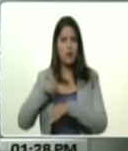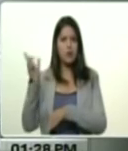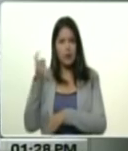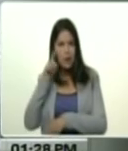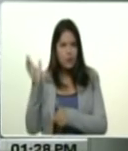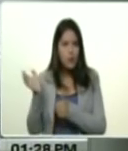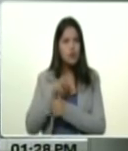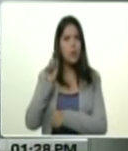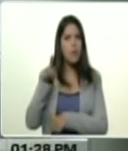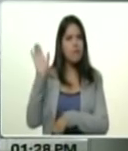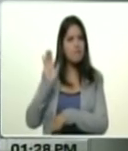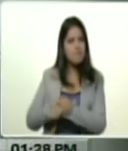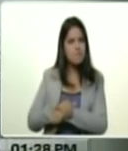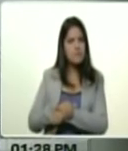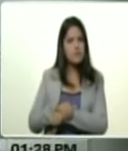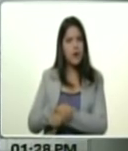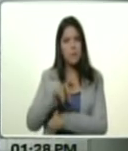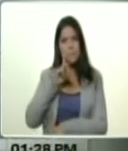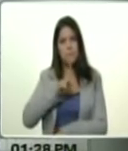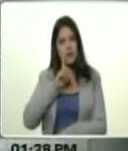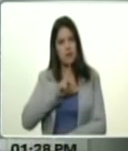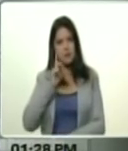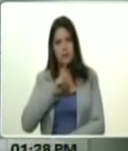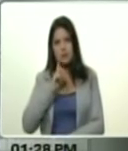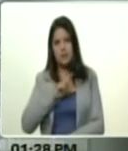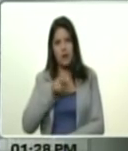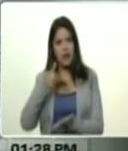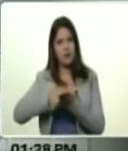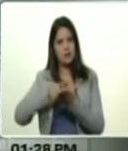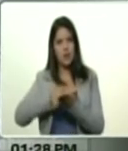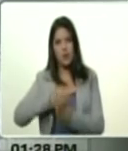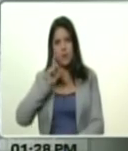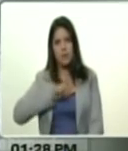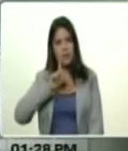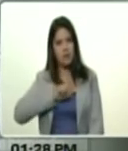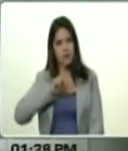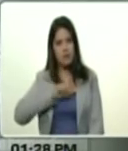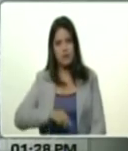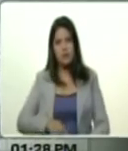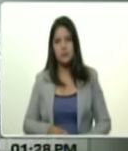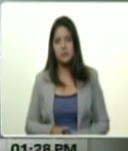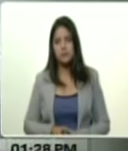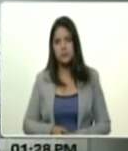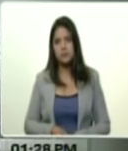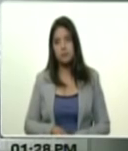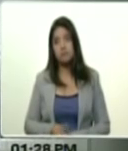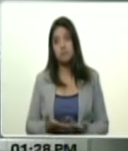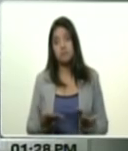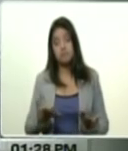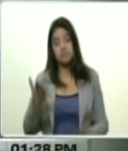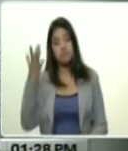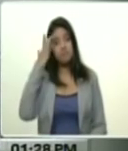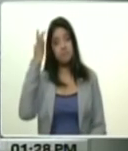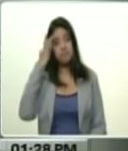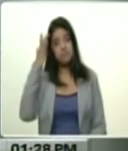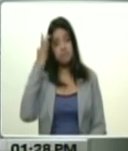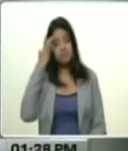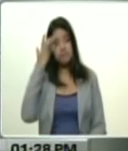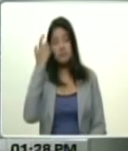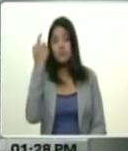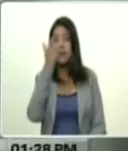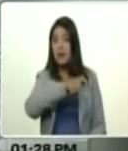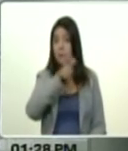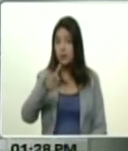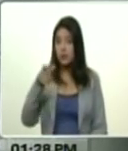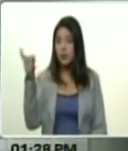detención, un montaje falsa, ¿verdad?, lo que nos hace suponer que se encontraba requerido por los